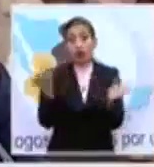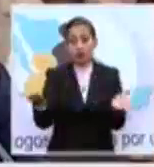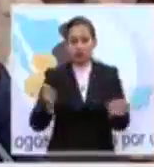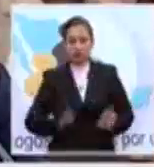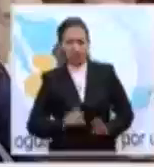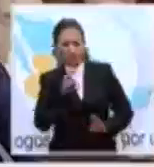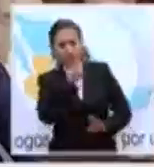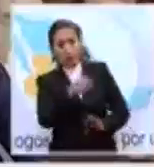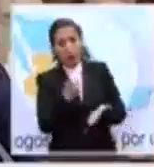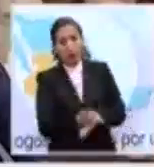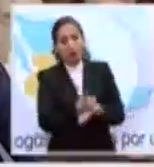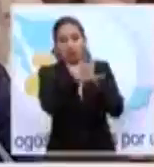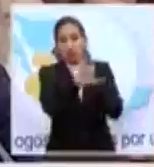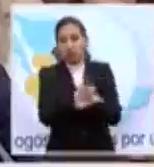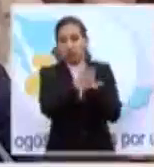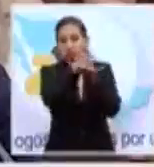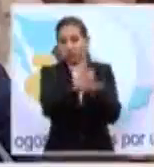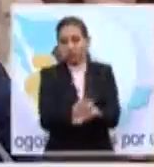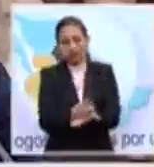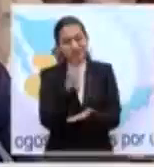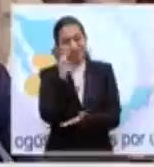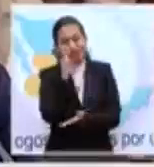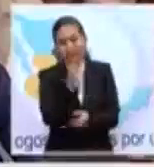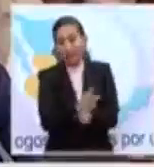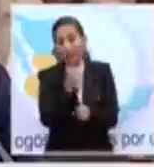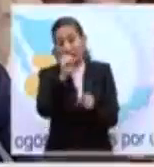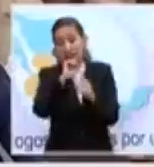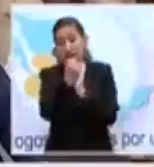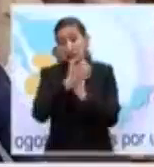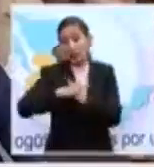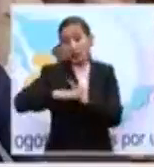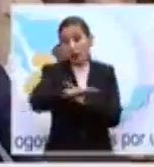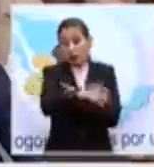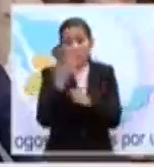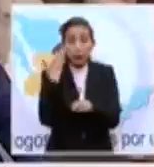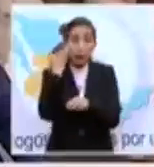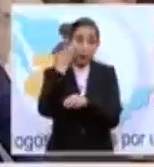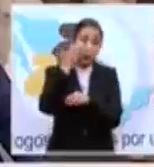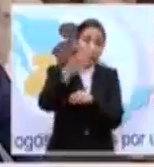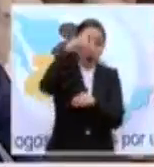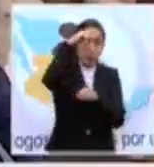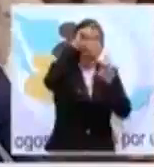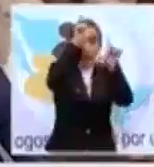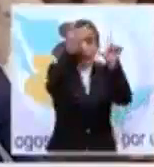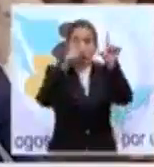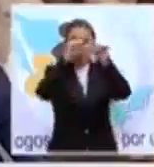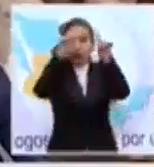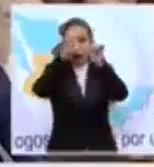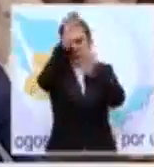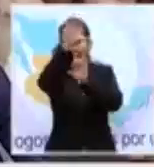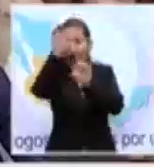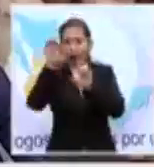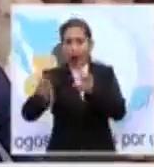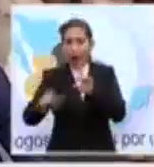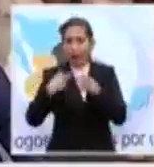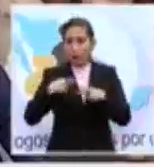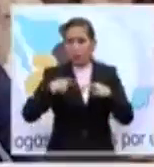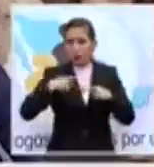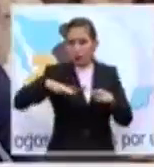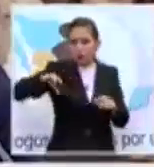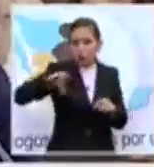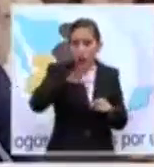carácter asistencialista, situación que ha provocado que a lo largo del país distintos sectores de la sociedad